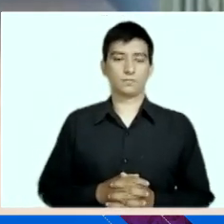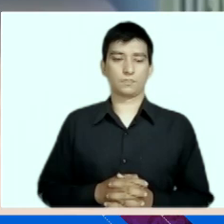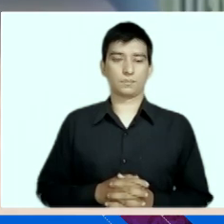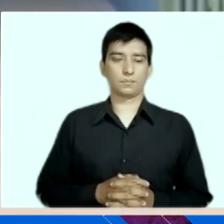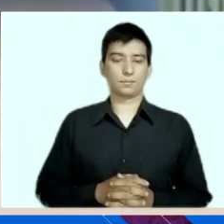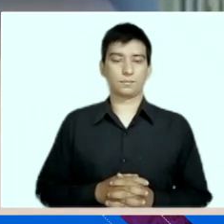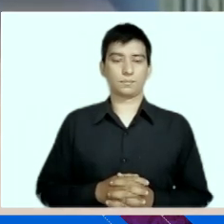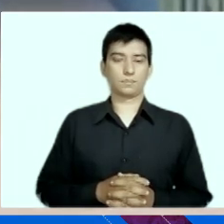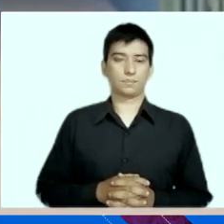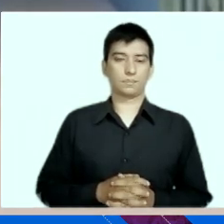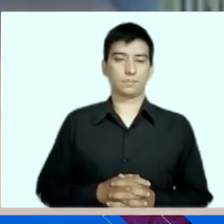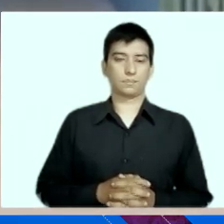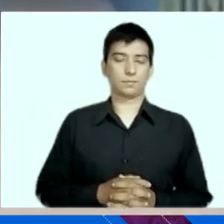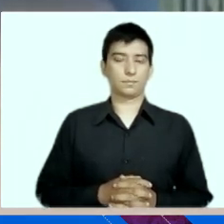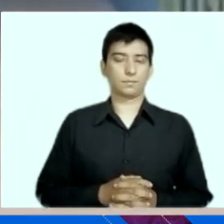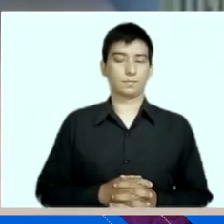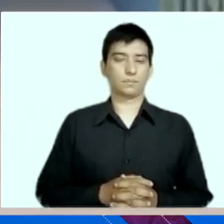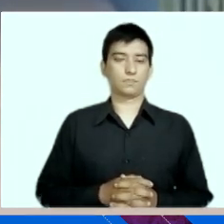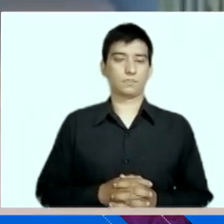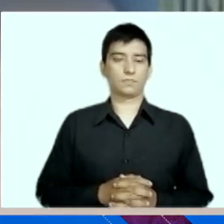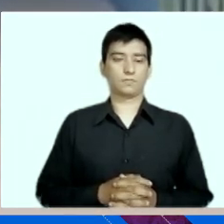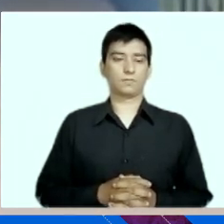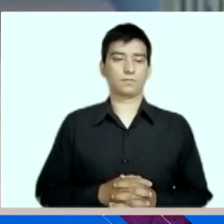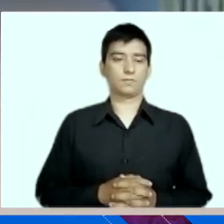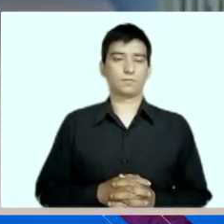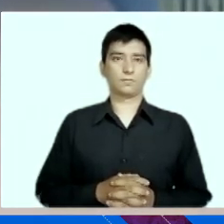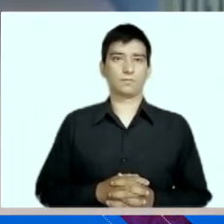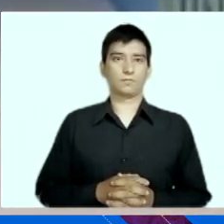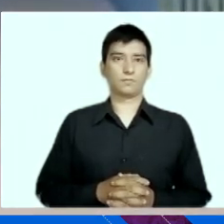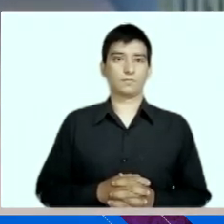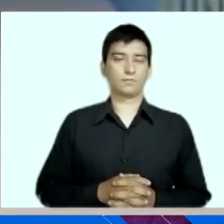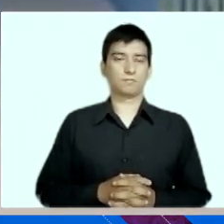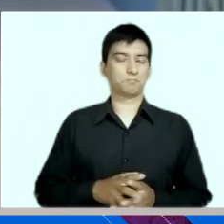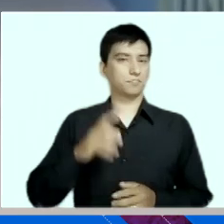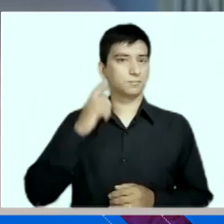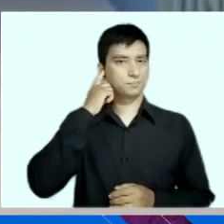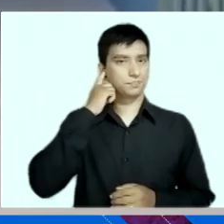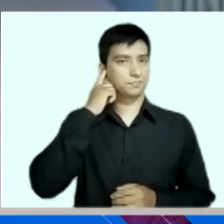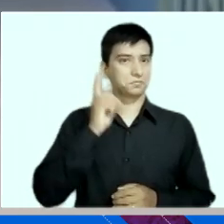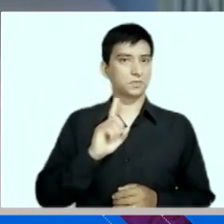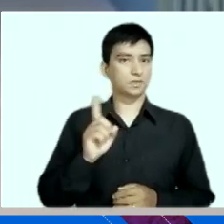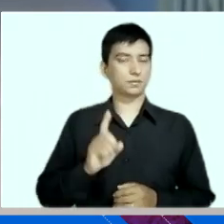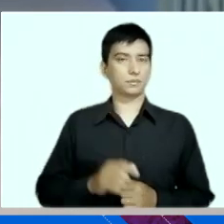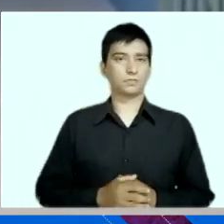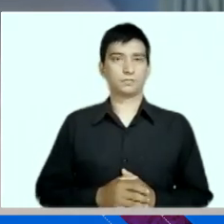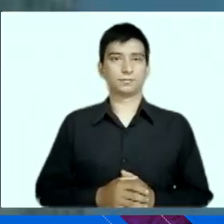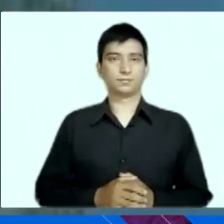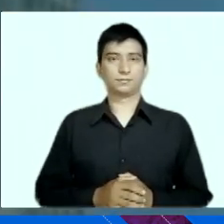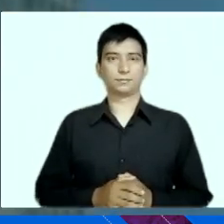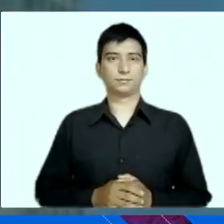alcohol, tabaco y todo tipo de desenfrenos. Realmente mi vida fue muy